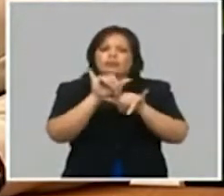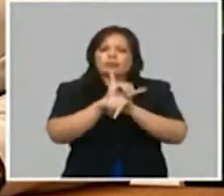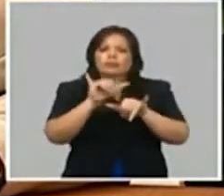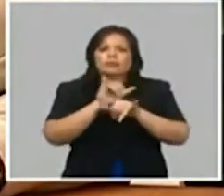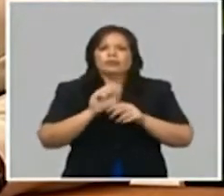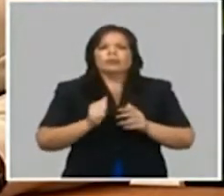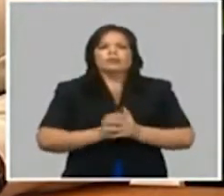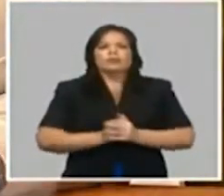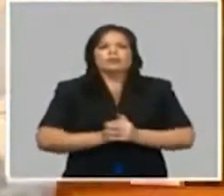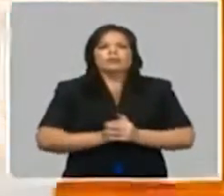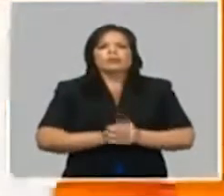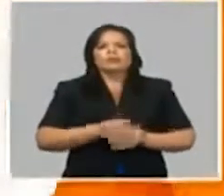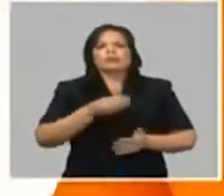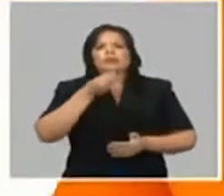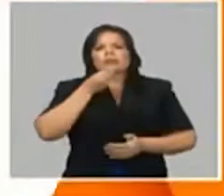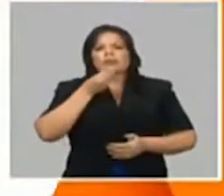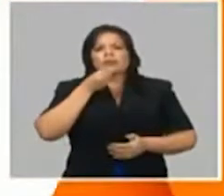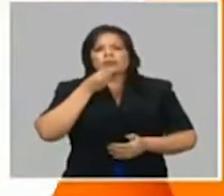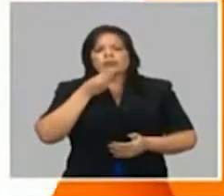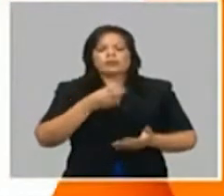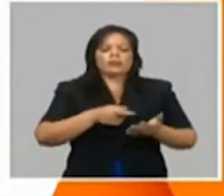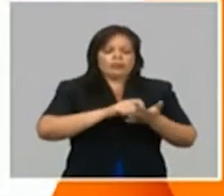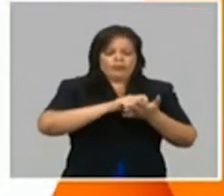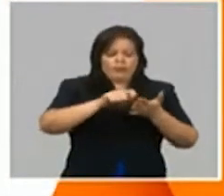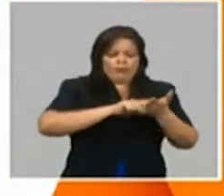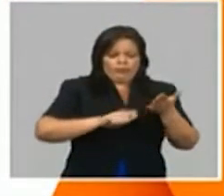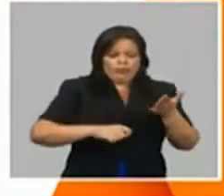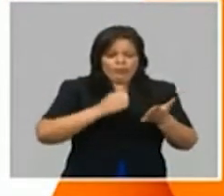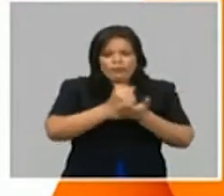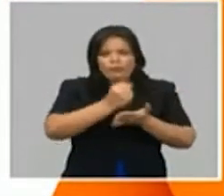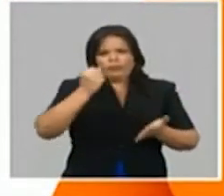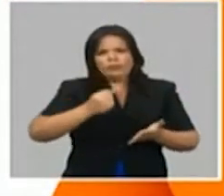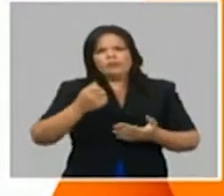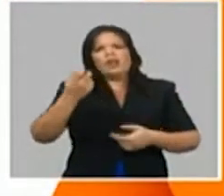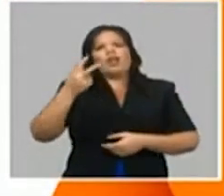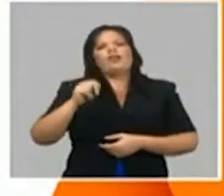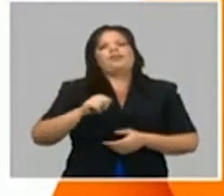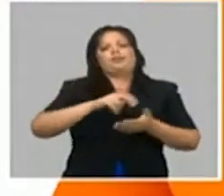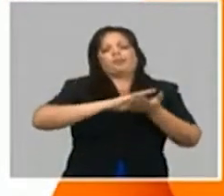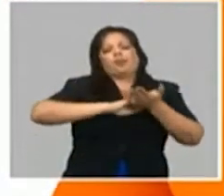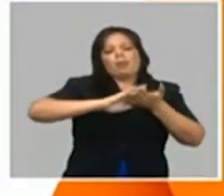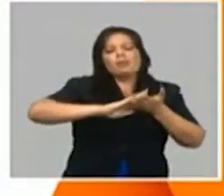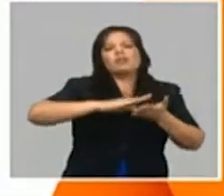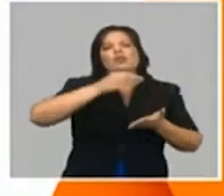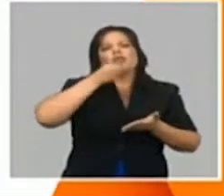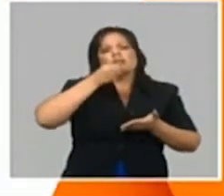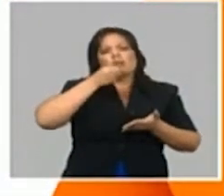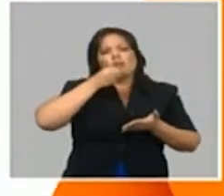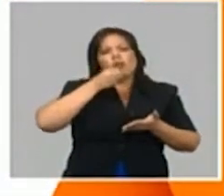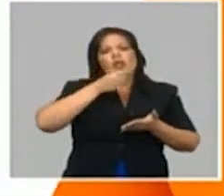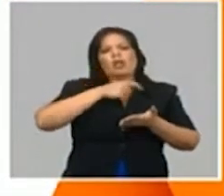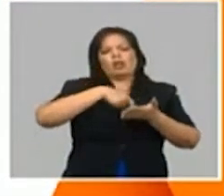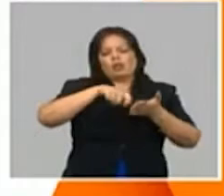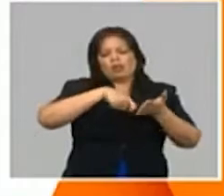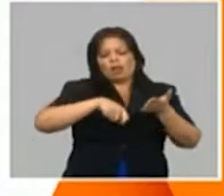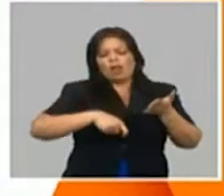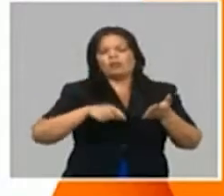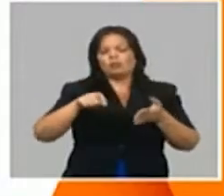serán válidos todos los poderes notariales, certificados o permisos que hayan sido emitidos aún cuando se haya vencido su